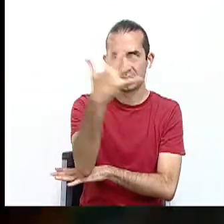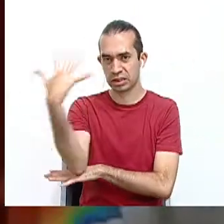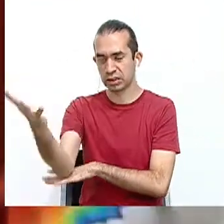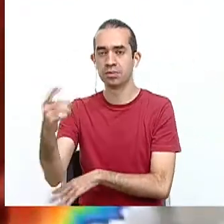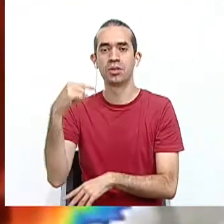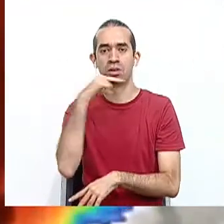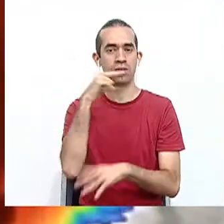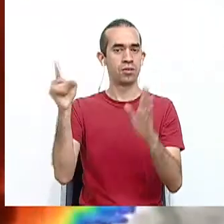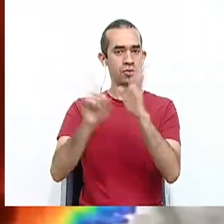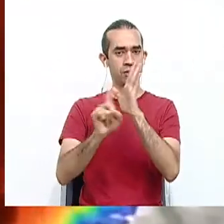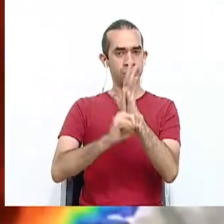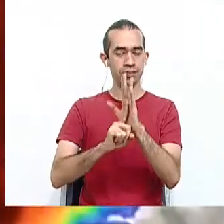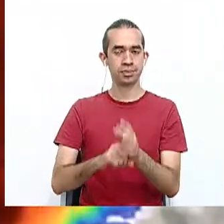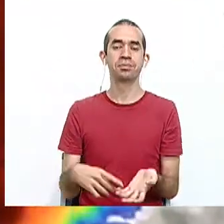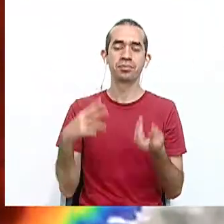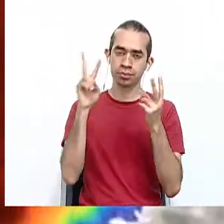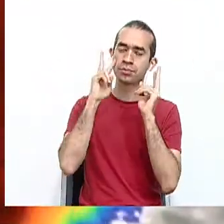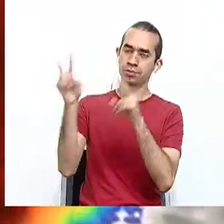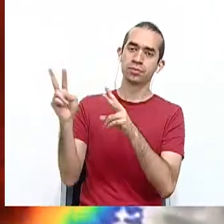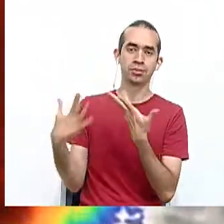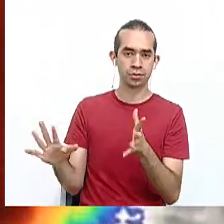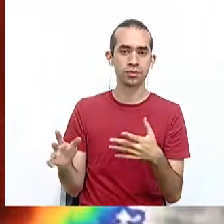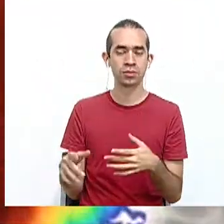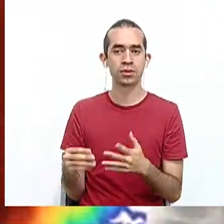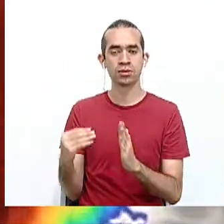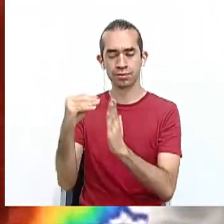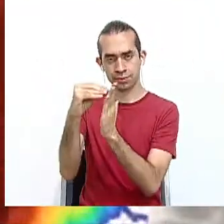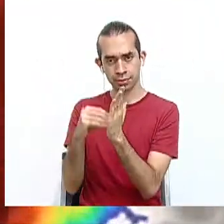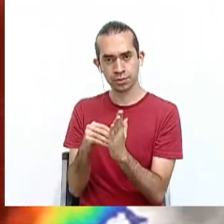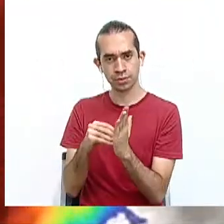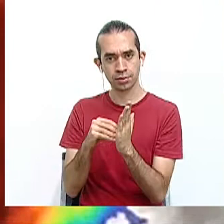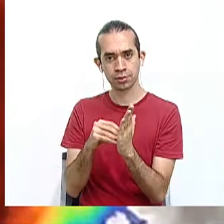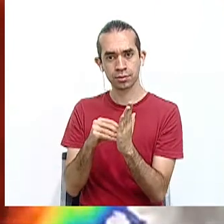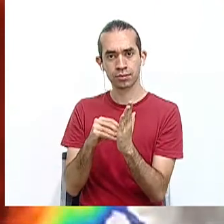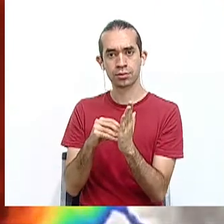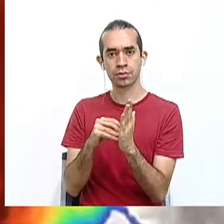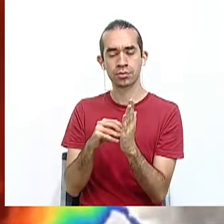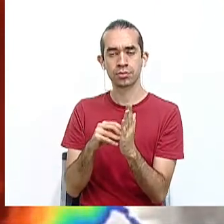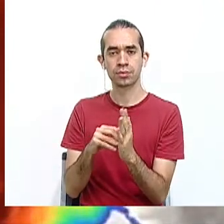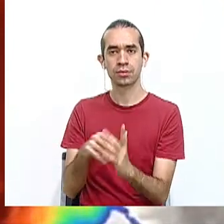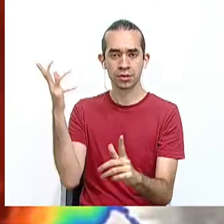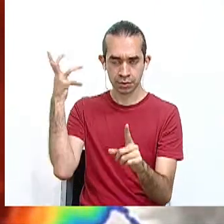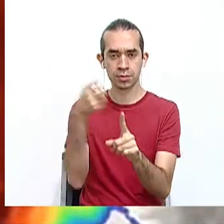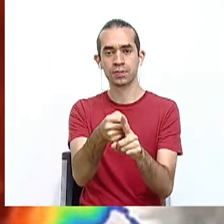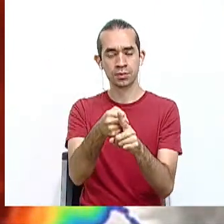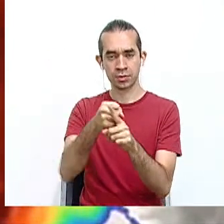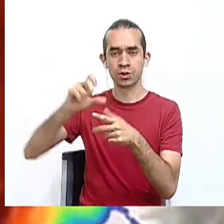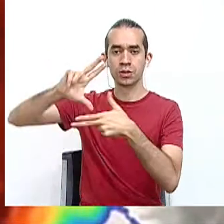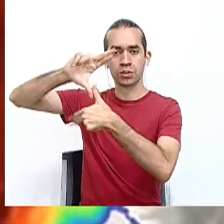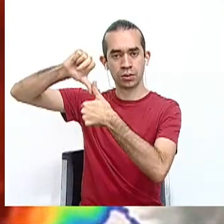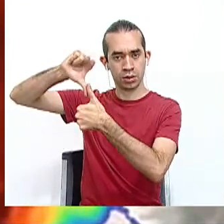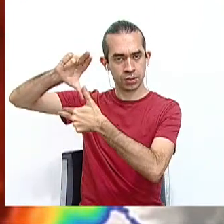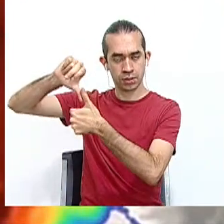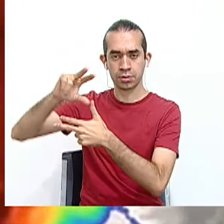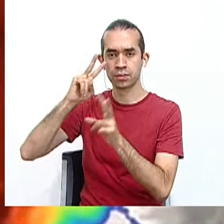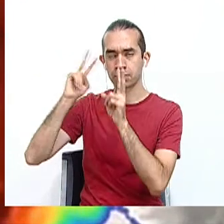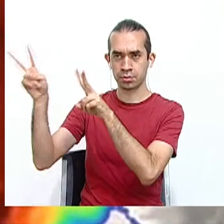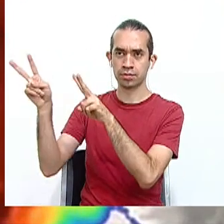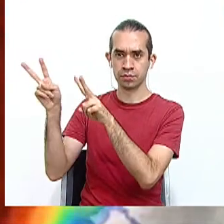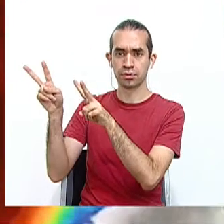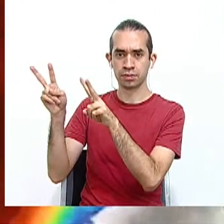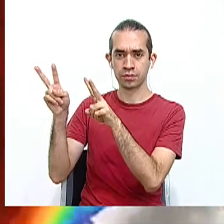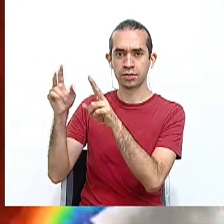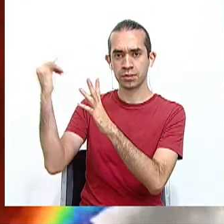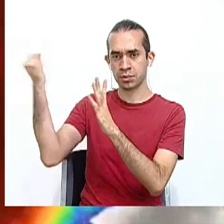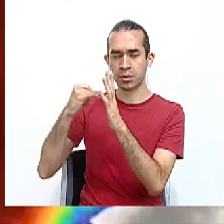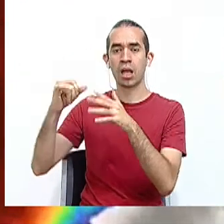roja. Bien, eso era lo que se registraba precisamente como parte del impacto del huracán. Lo que observamos son